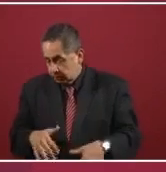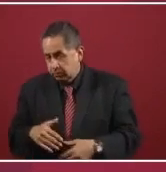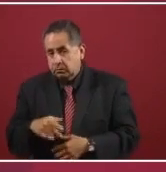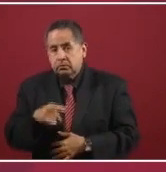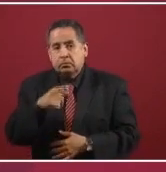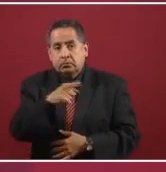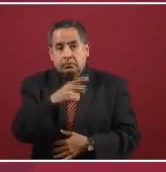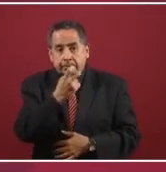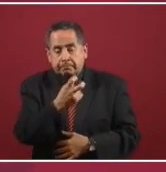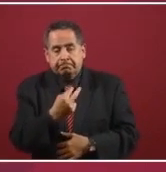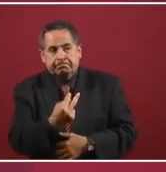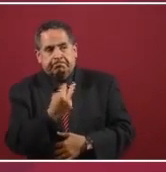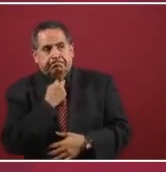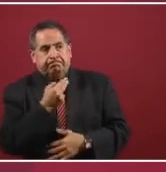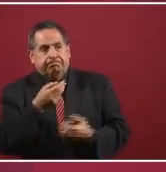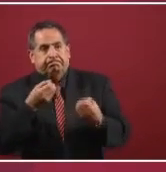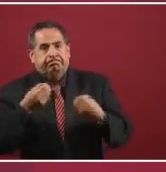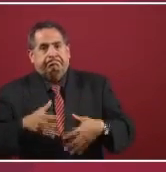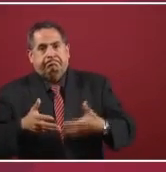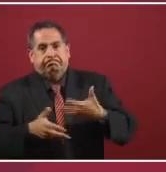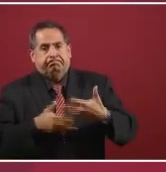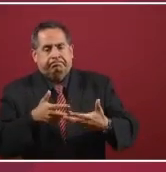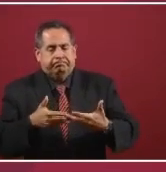nos iba a afectar.